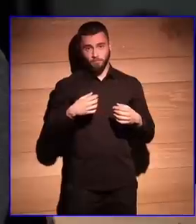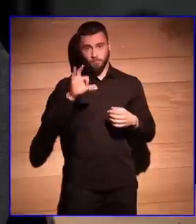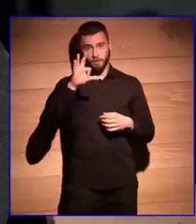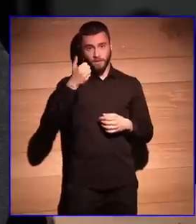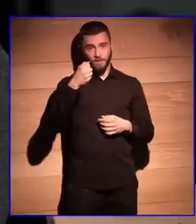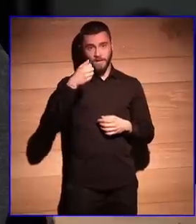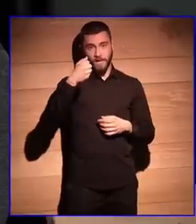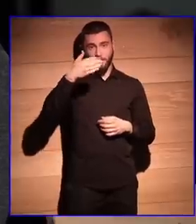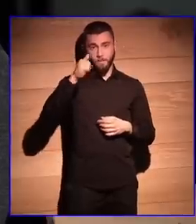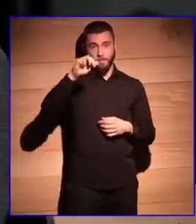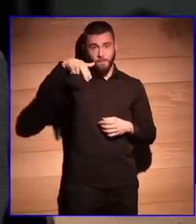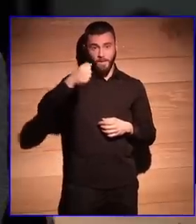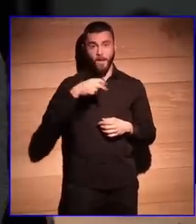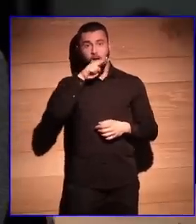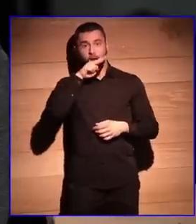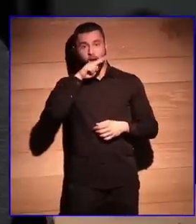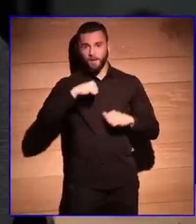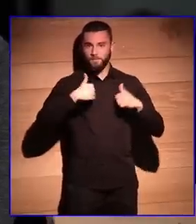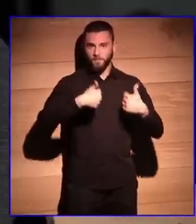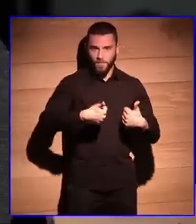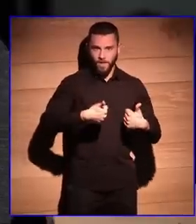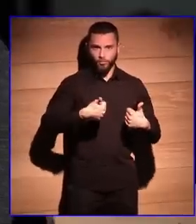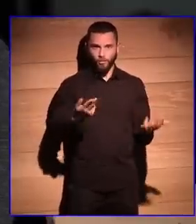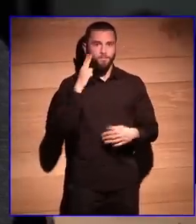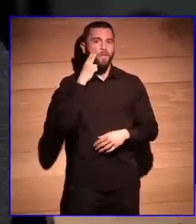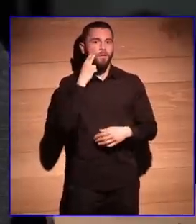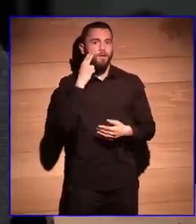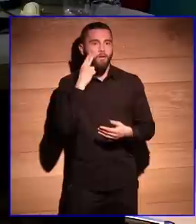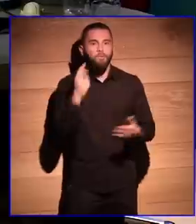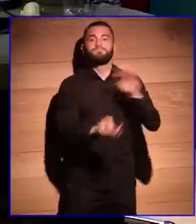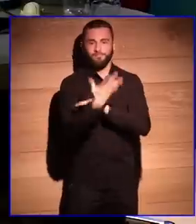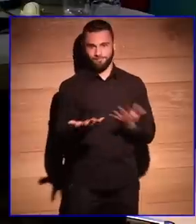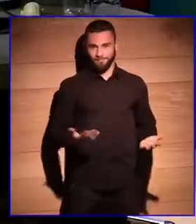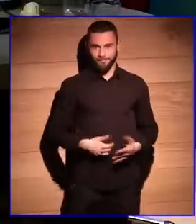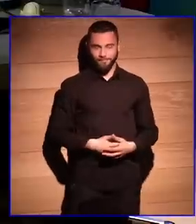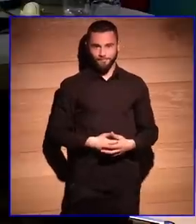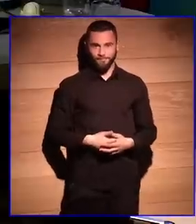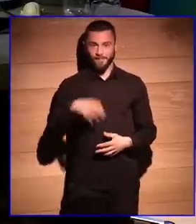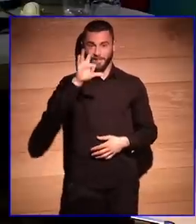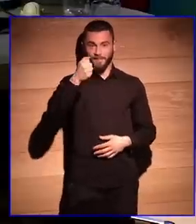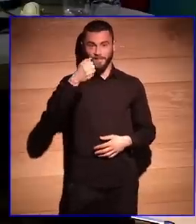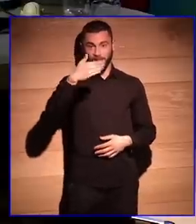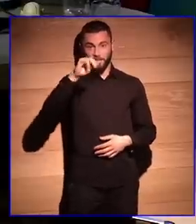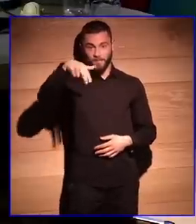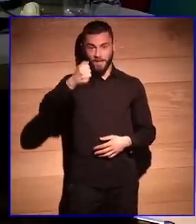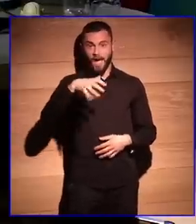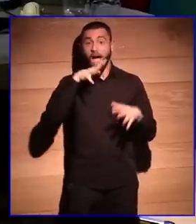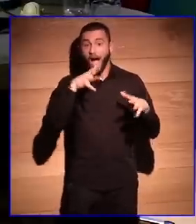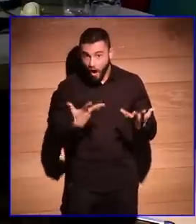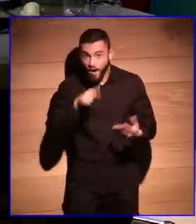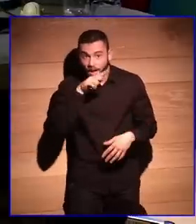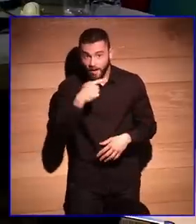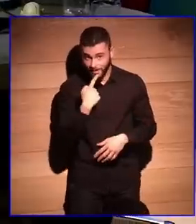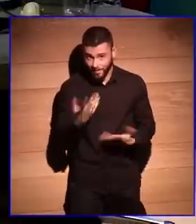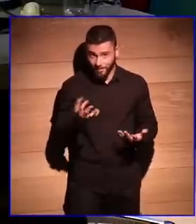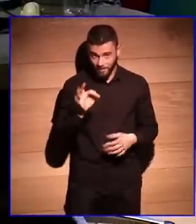cuando se produce el terror. Como Sabina te refieres ahora. Sí,